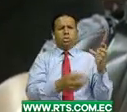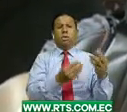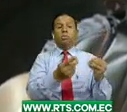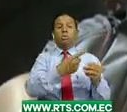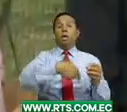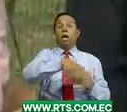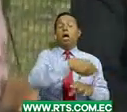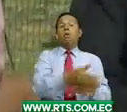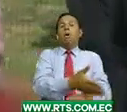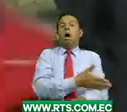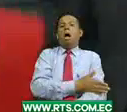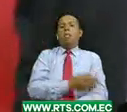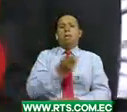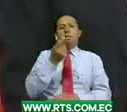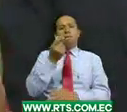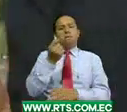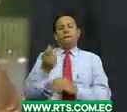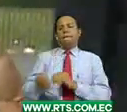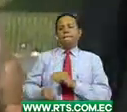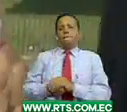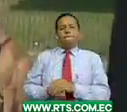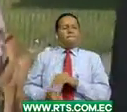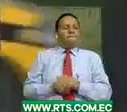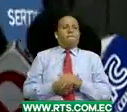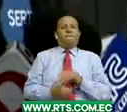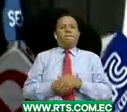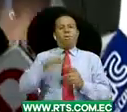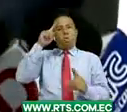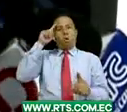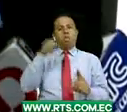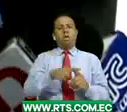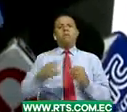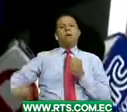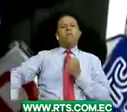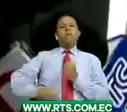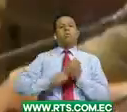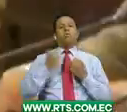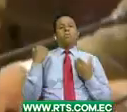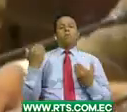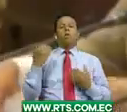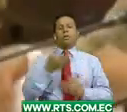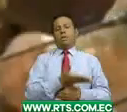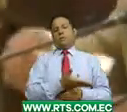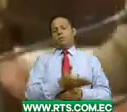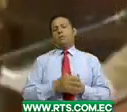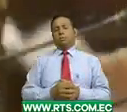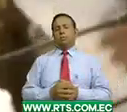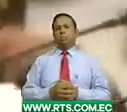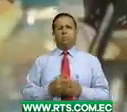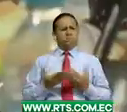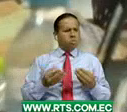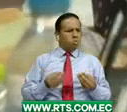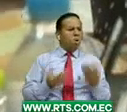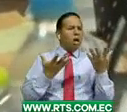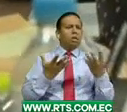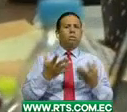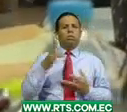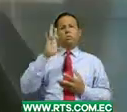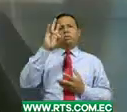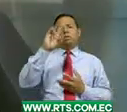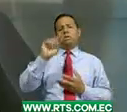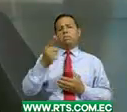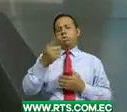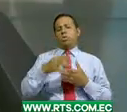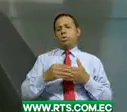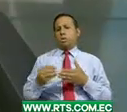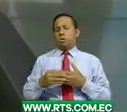manejo de coimas para campañas del correísmo a cambio de contratos con el Estado, lo que superaría los 7 millones de dólares.